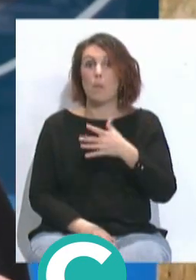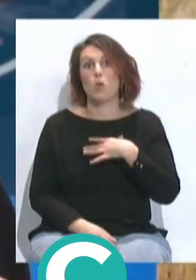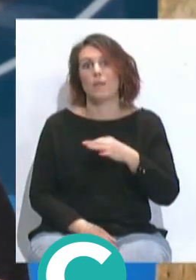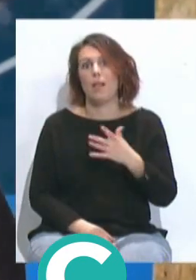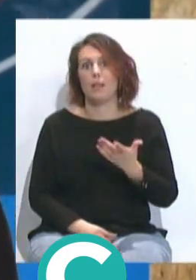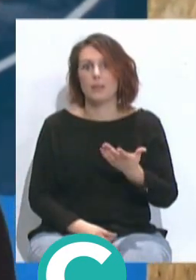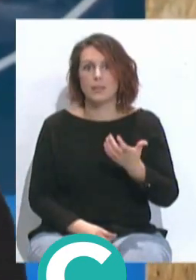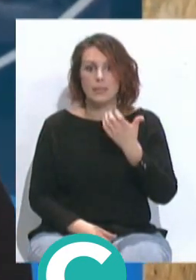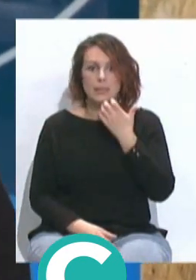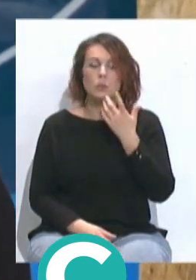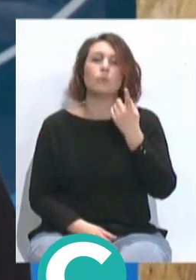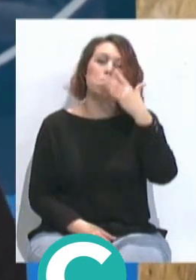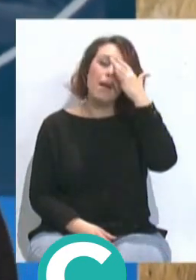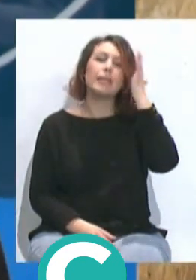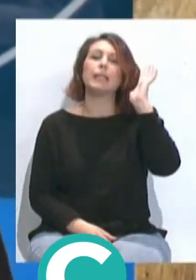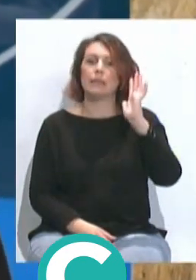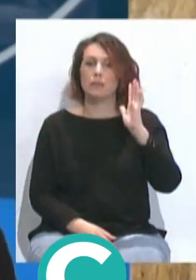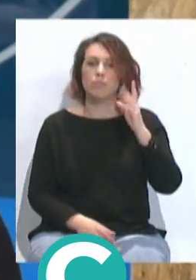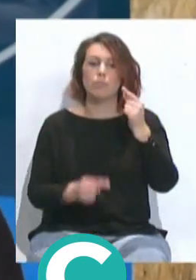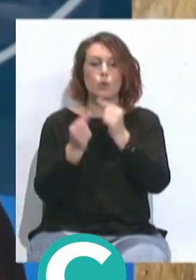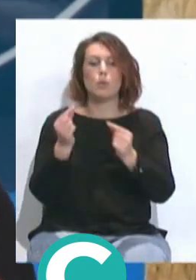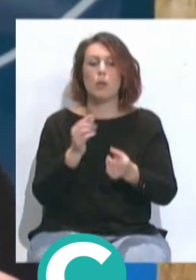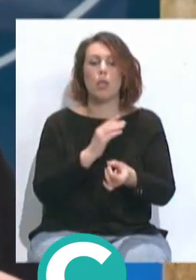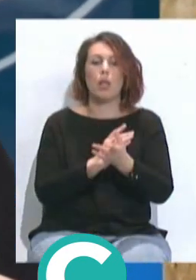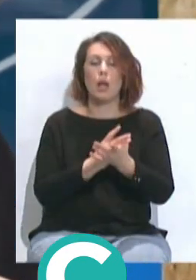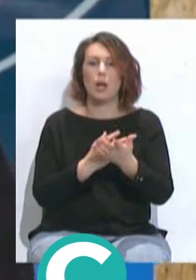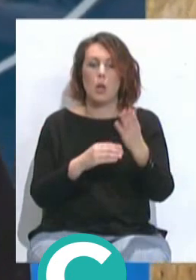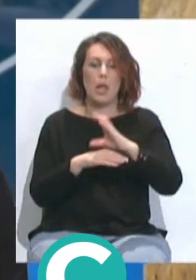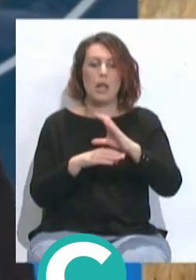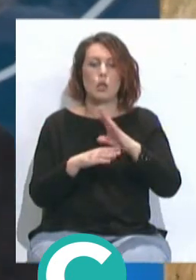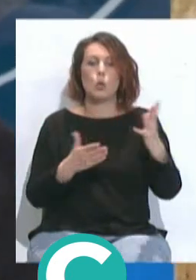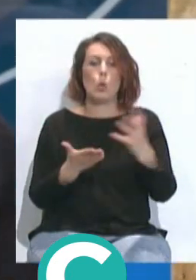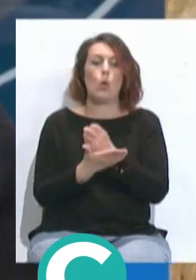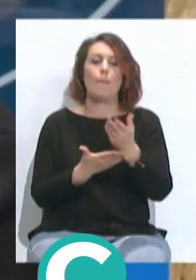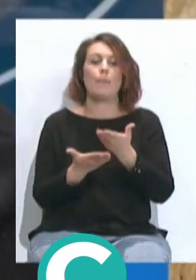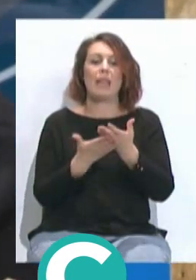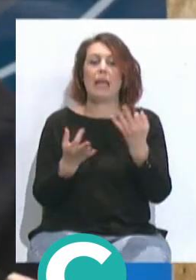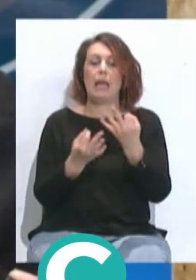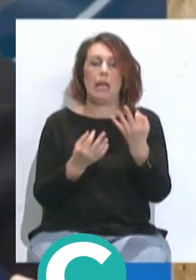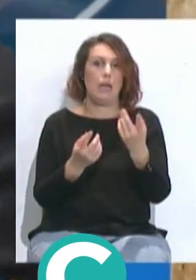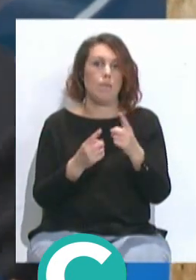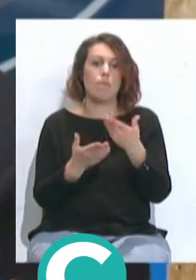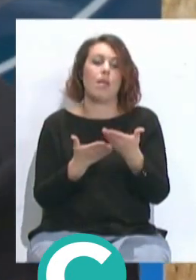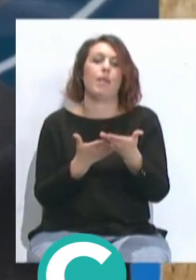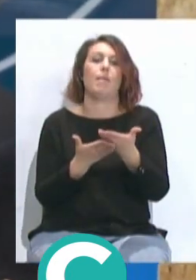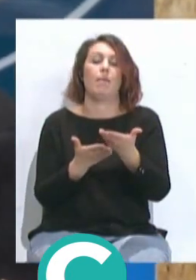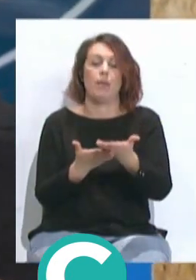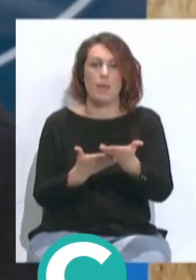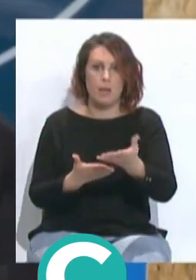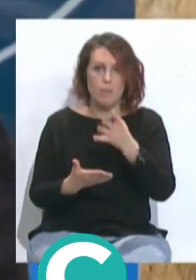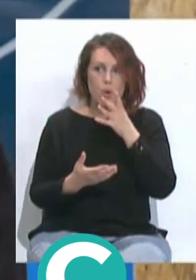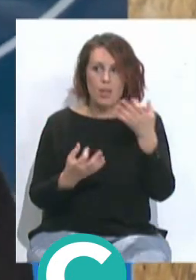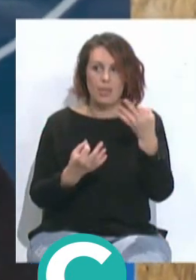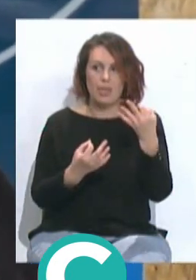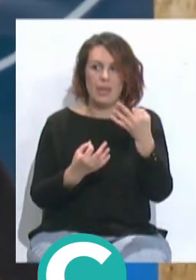posibilidades claro porque tú ponte a elaborar un presupuesto y todos tus concejales evidentemente te piden el cielo y la luna porque es que tienen